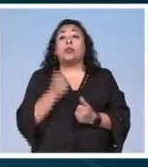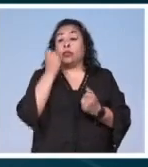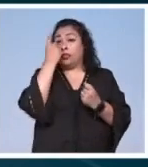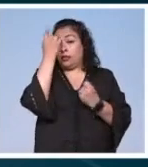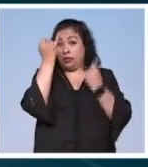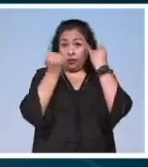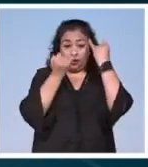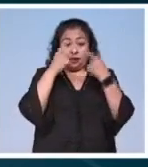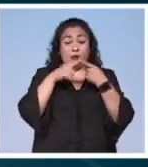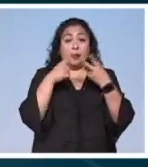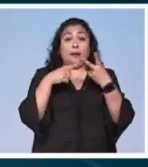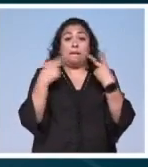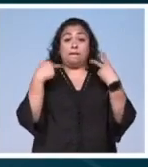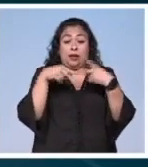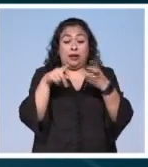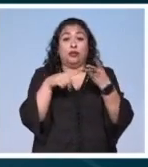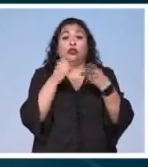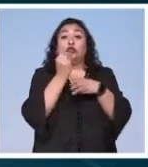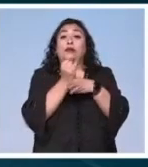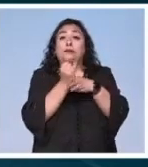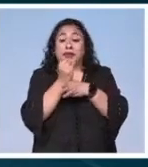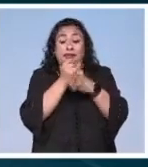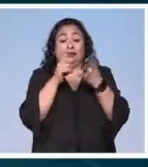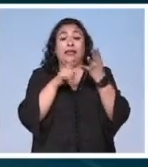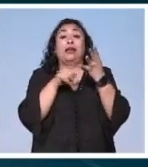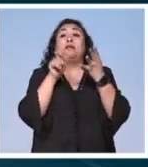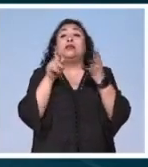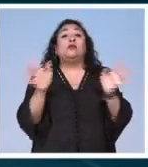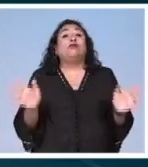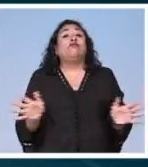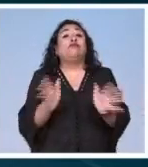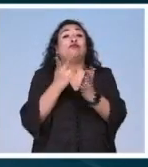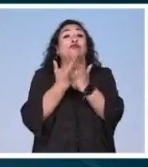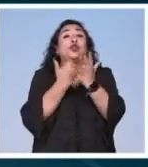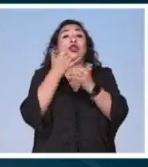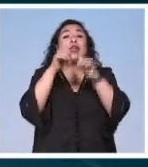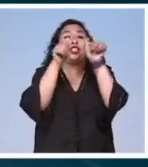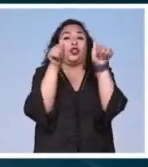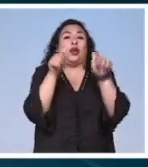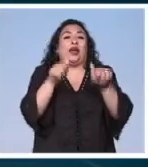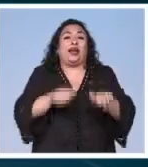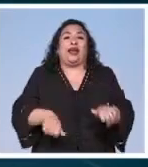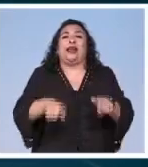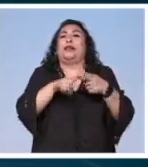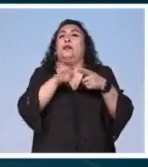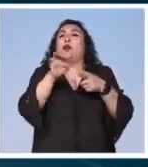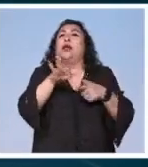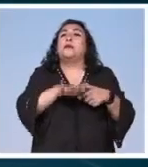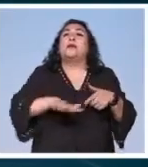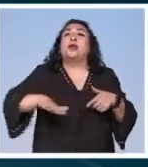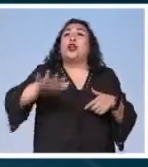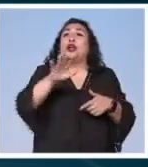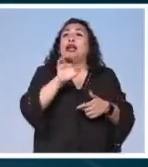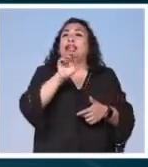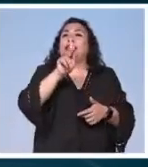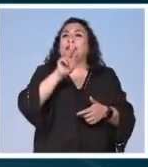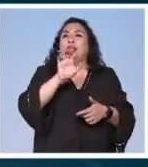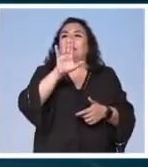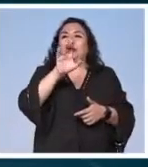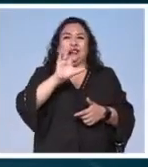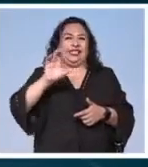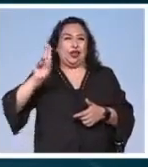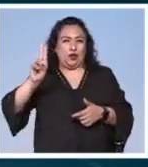Creador, docente, investigador e impulsor de proyectos artísticos como el Espacio Escultórico de